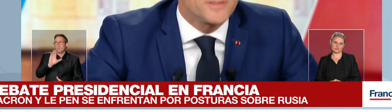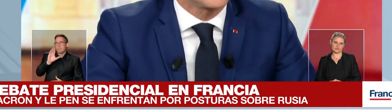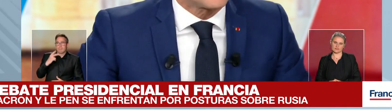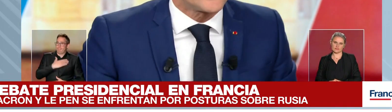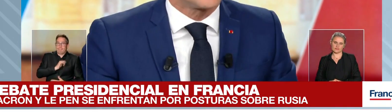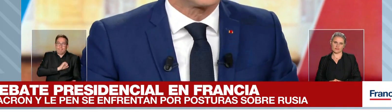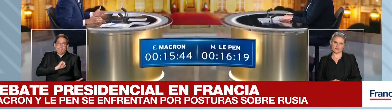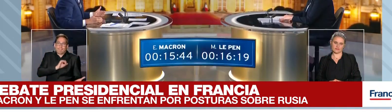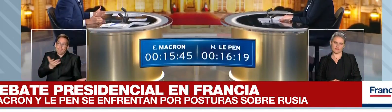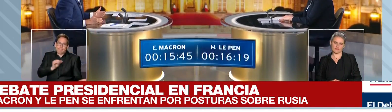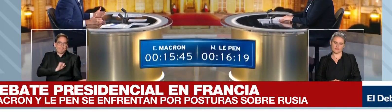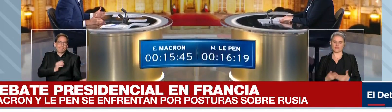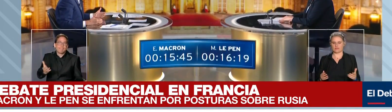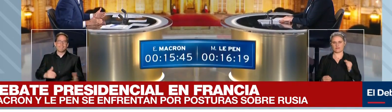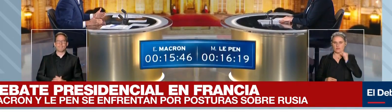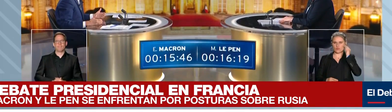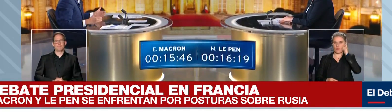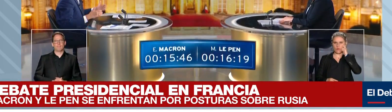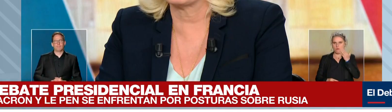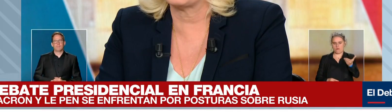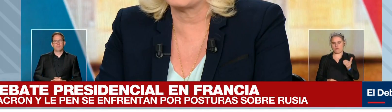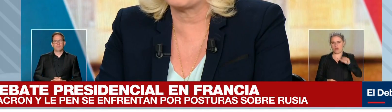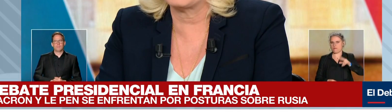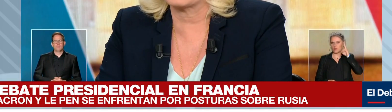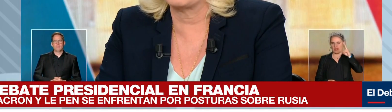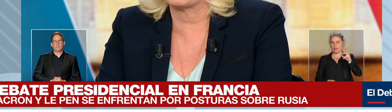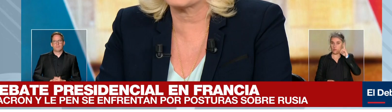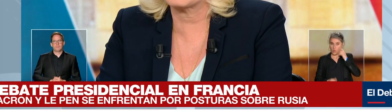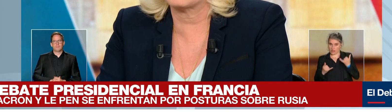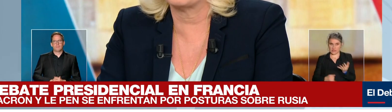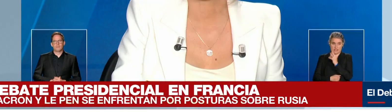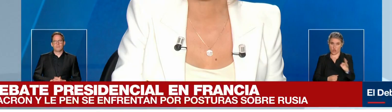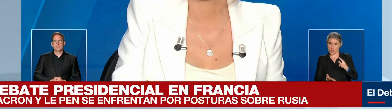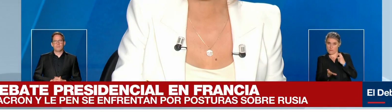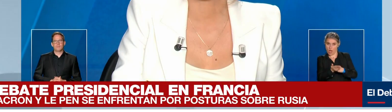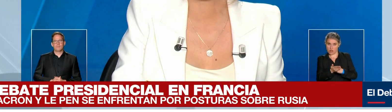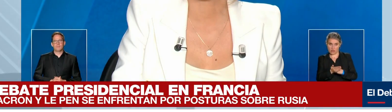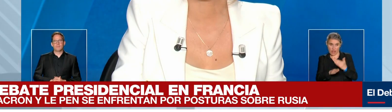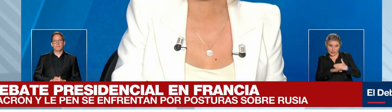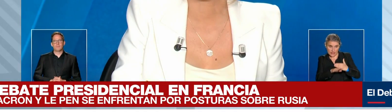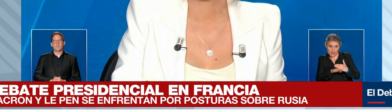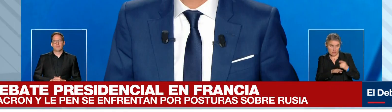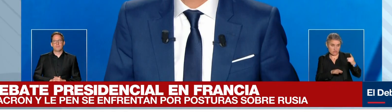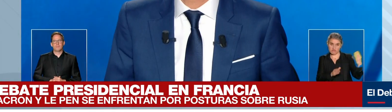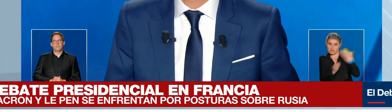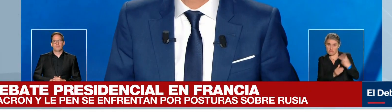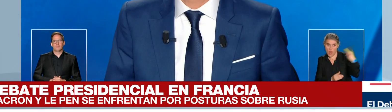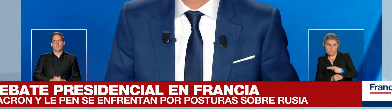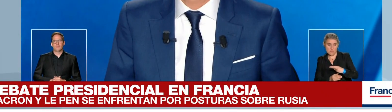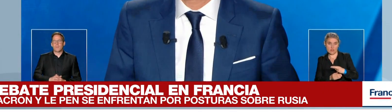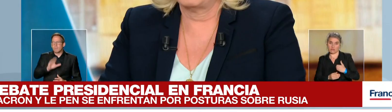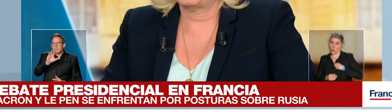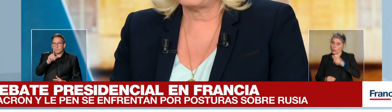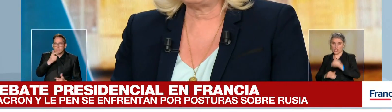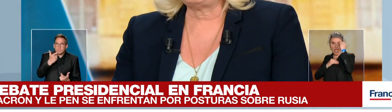Pen. No le gusta, pero es un hecho. Señor Macron, no es honesto impedirme contratar un préstamo